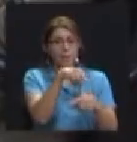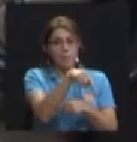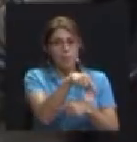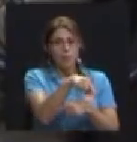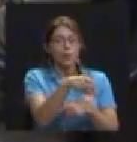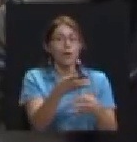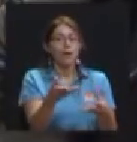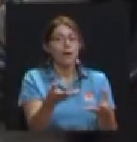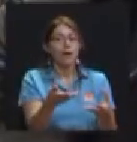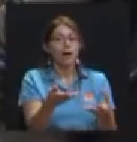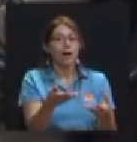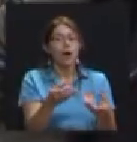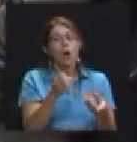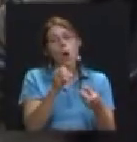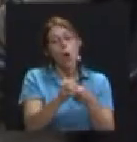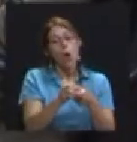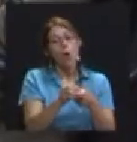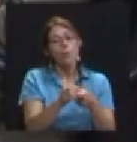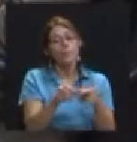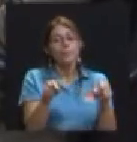informantes debidos, o